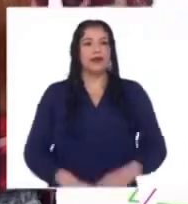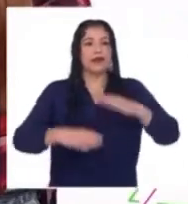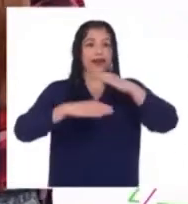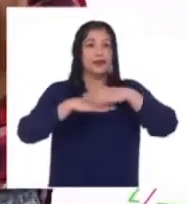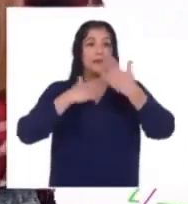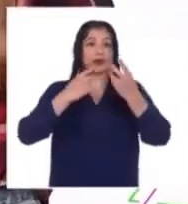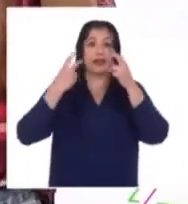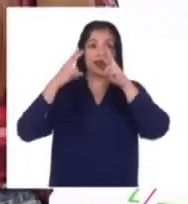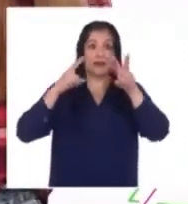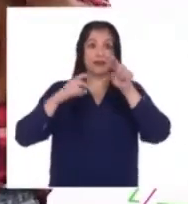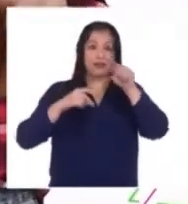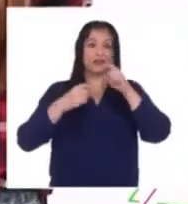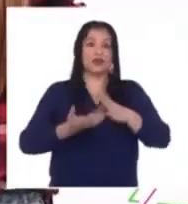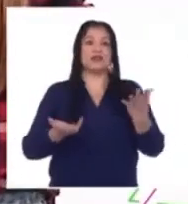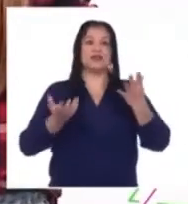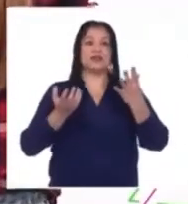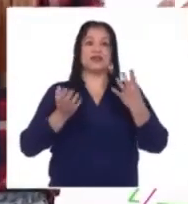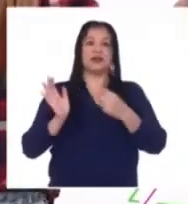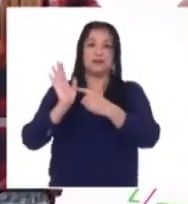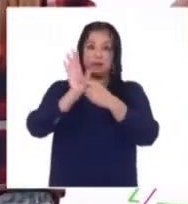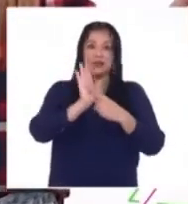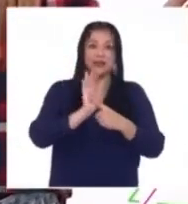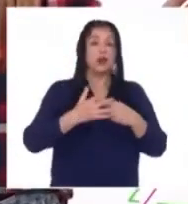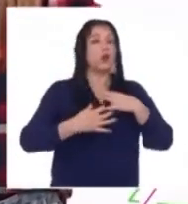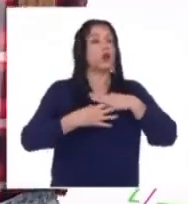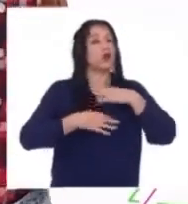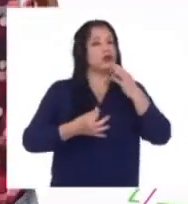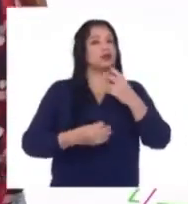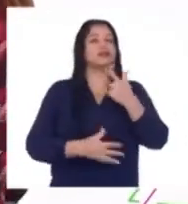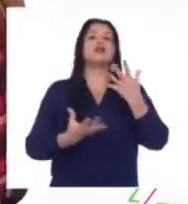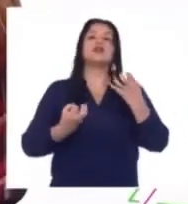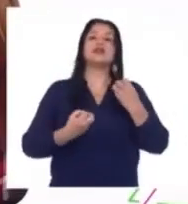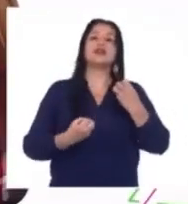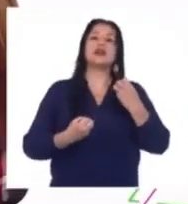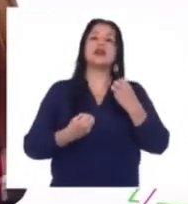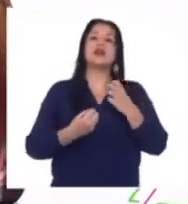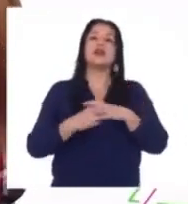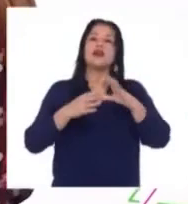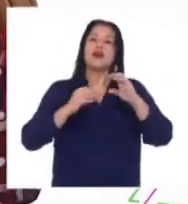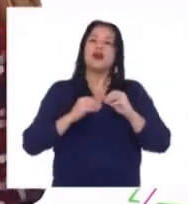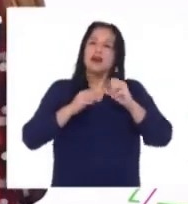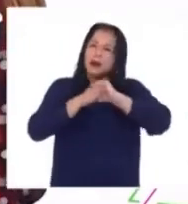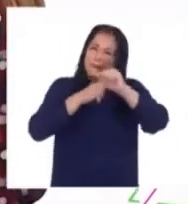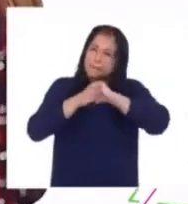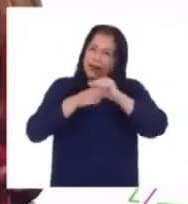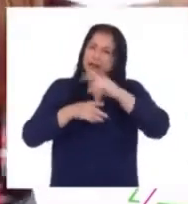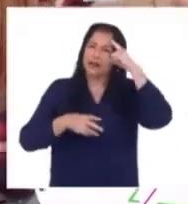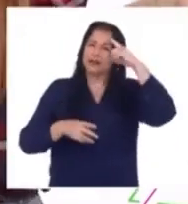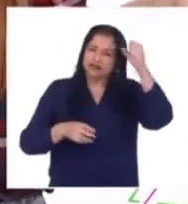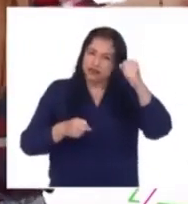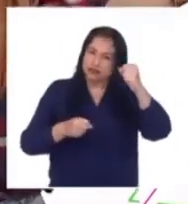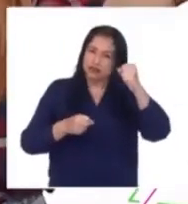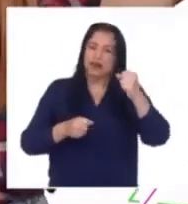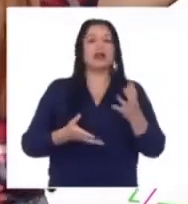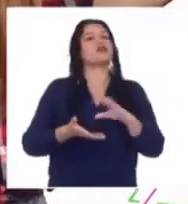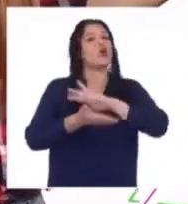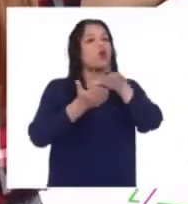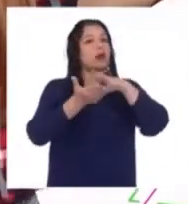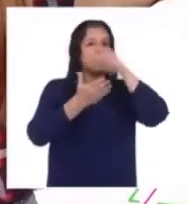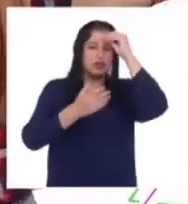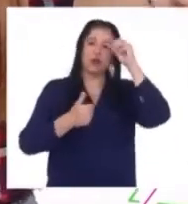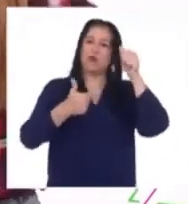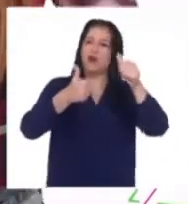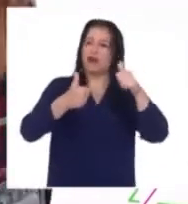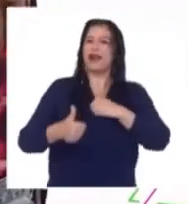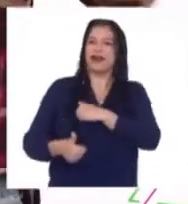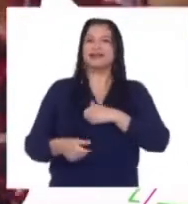Después de haber visto este documental tan interesante, a mí me provoca reforzar lo aprendido. ¿A ustedes? Esa es la